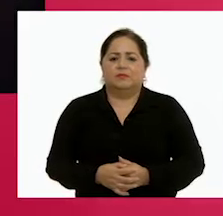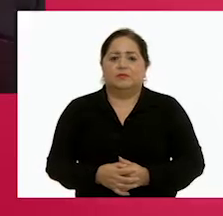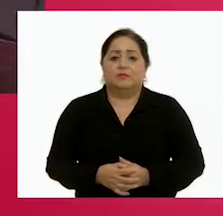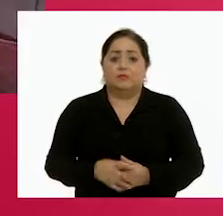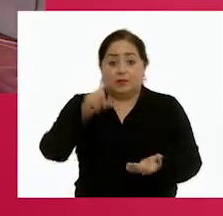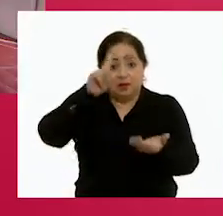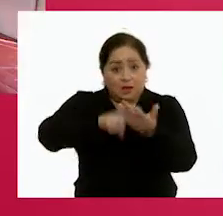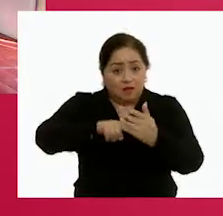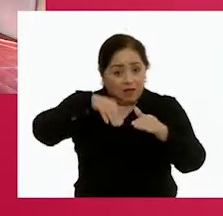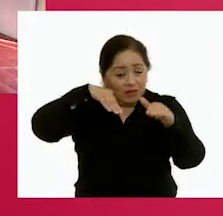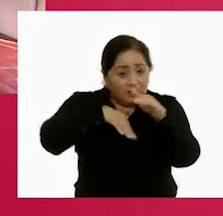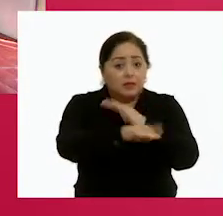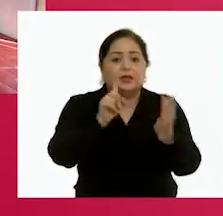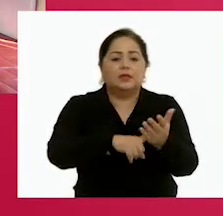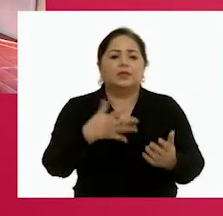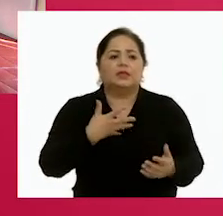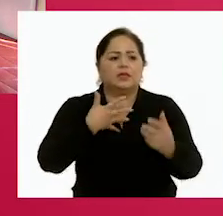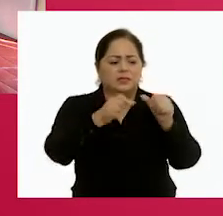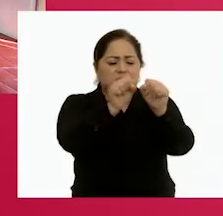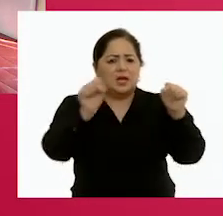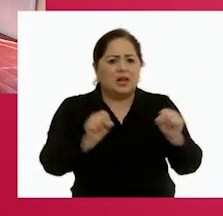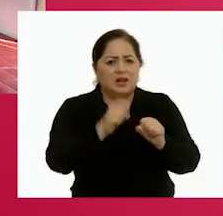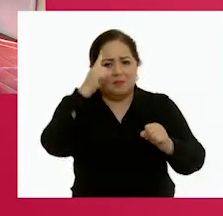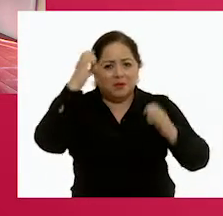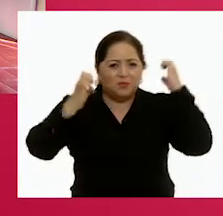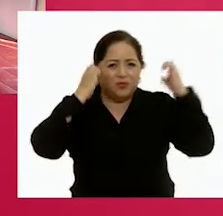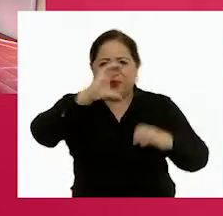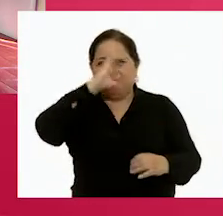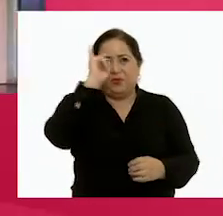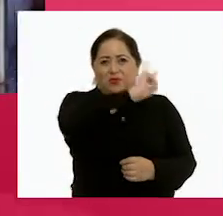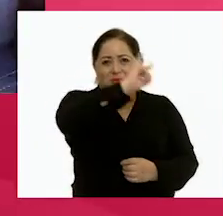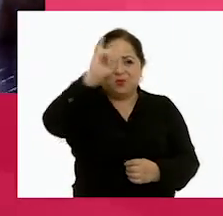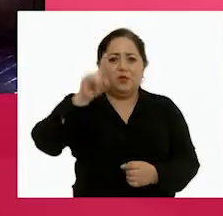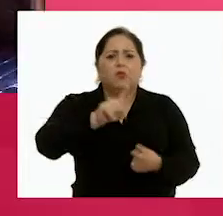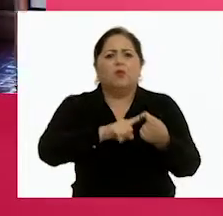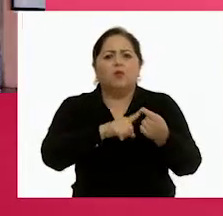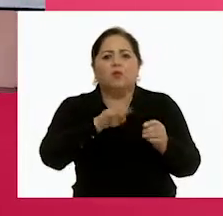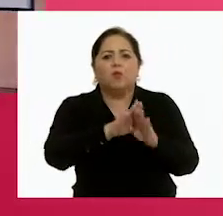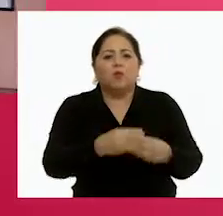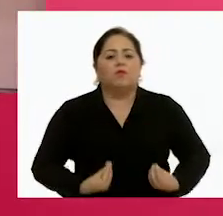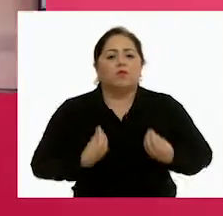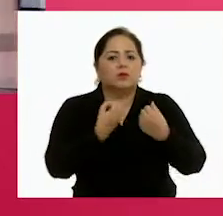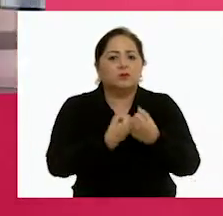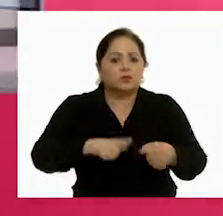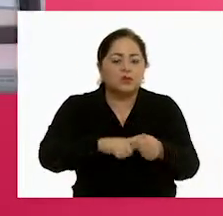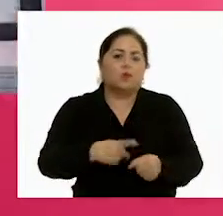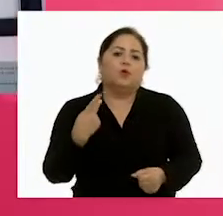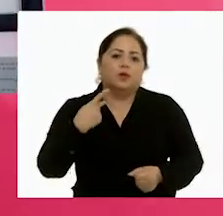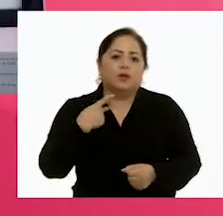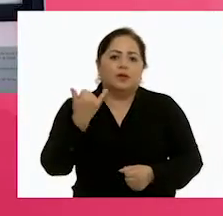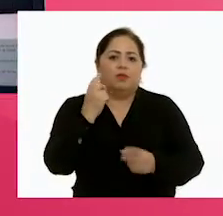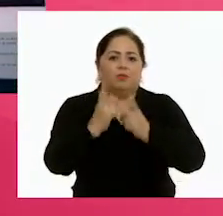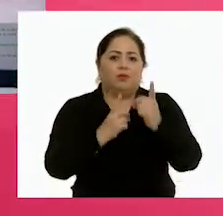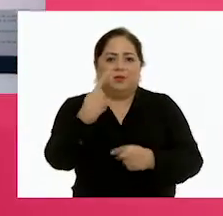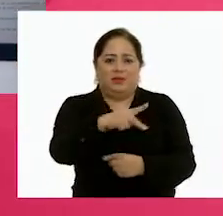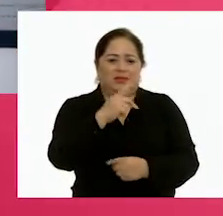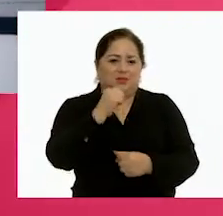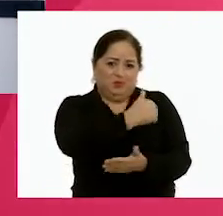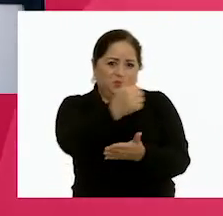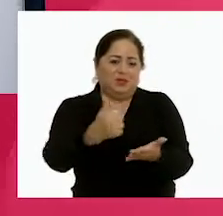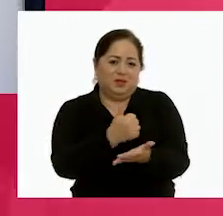En su interior se encuentra una sala de exposición fotográfica donde se muestra la vida social, política y deportiva de la ciudad.